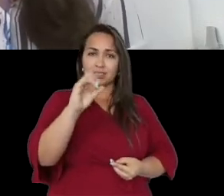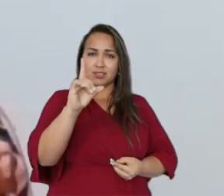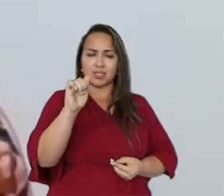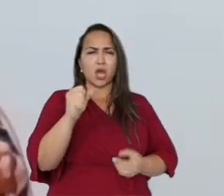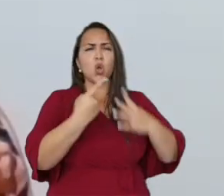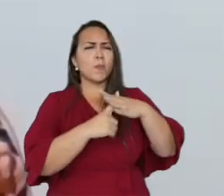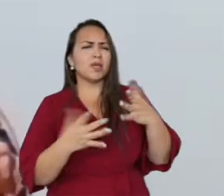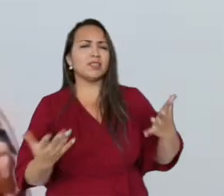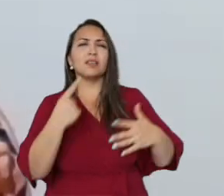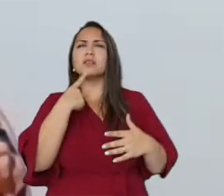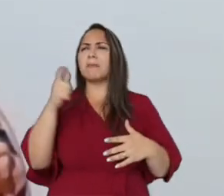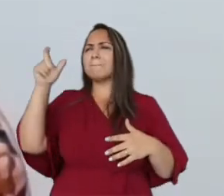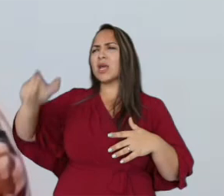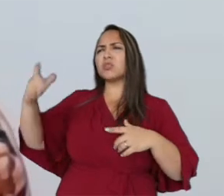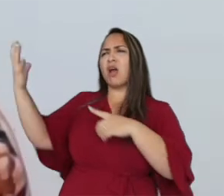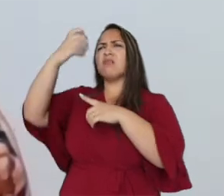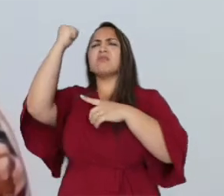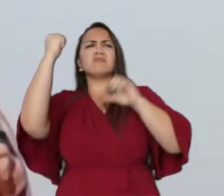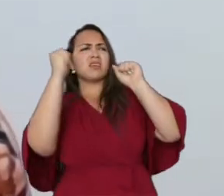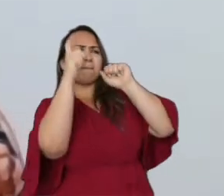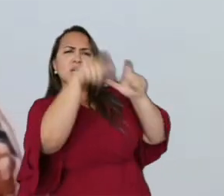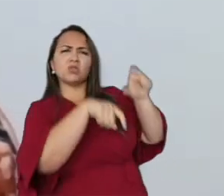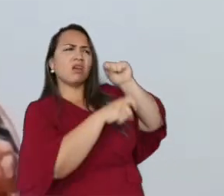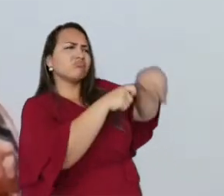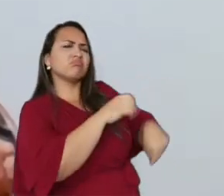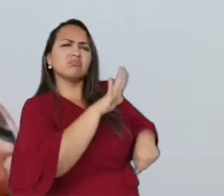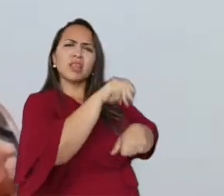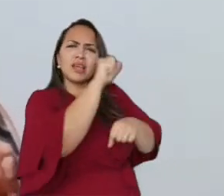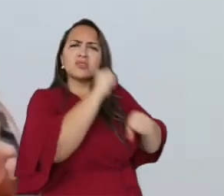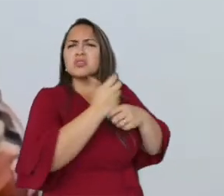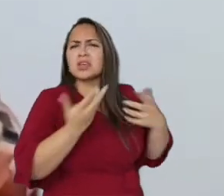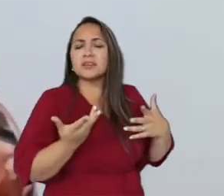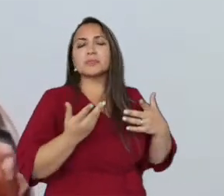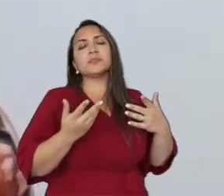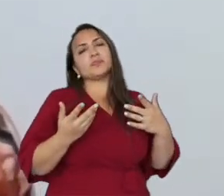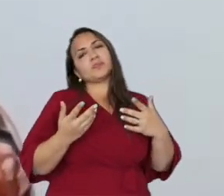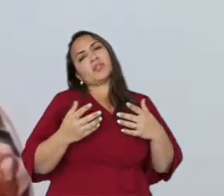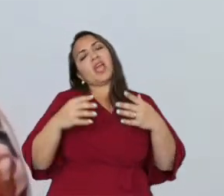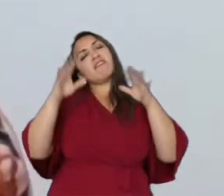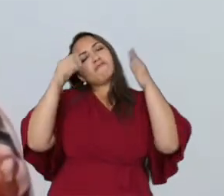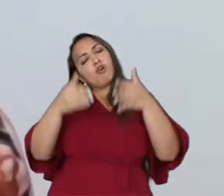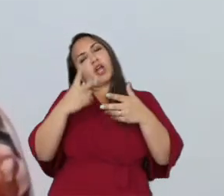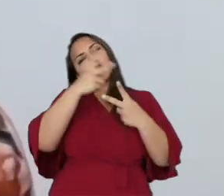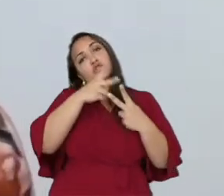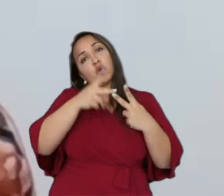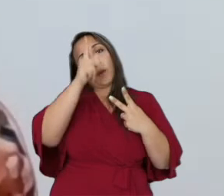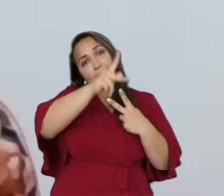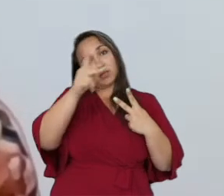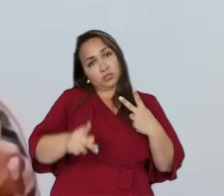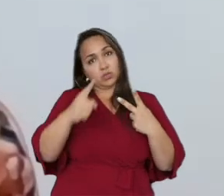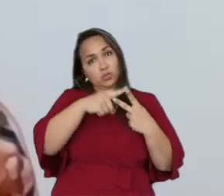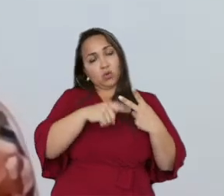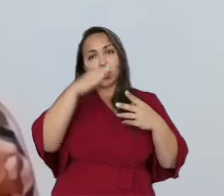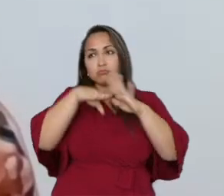¿quiénes son los vencedores y vencidos de esta sociedad? Y trata de la vida de dos personajes